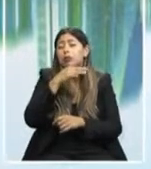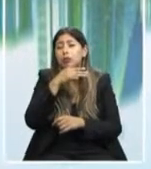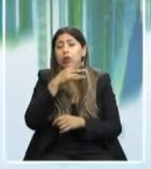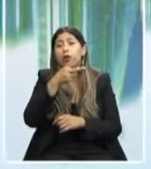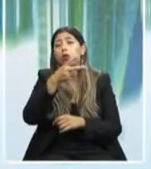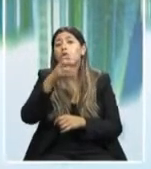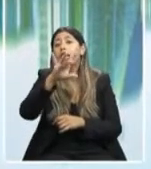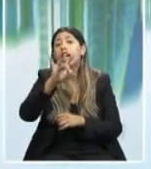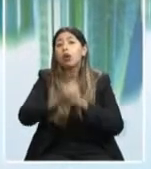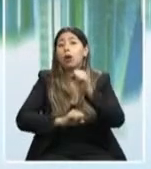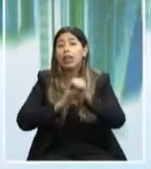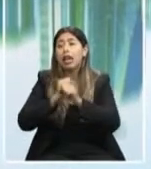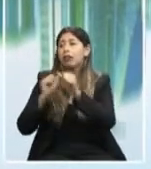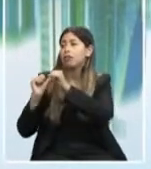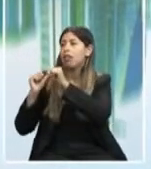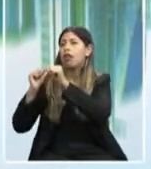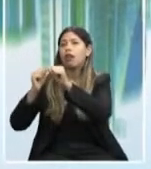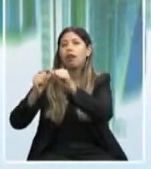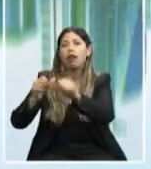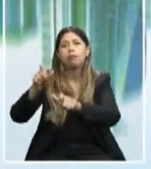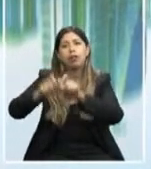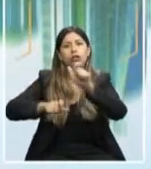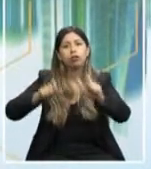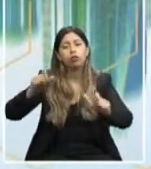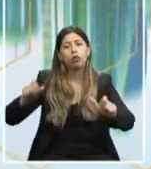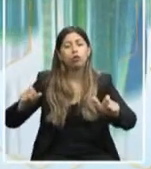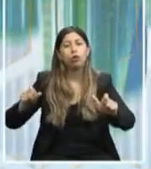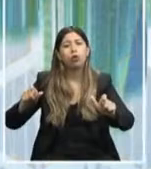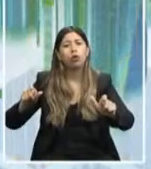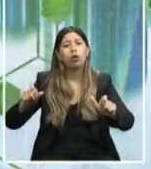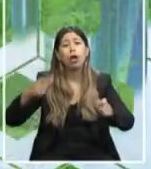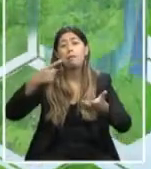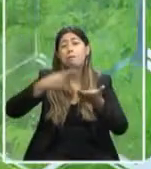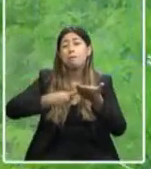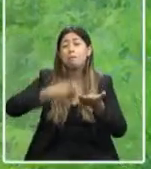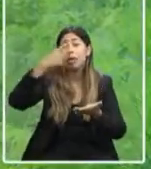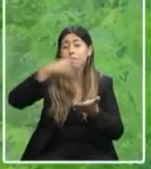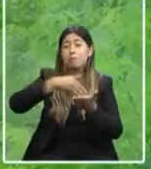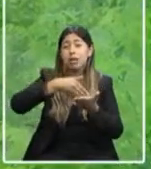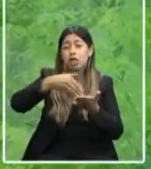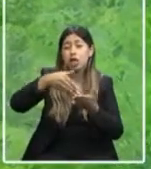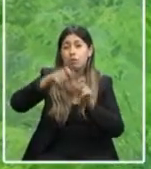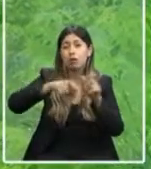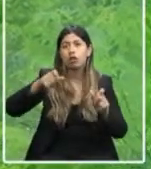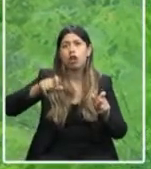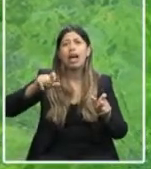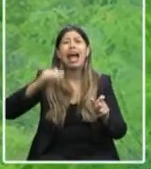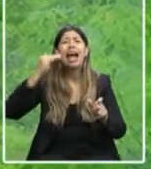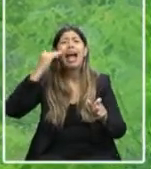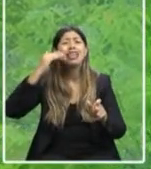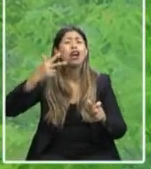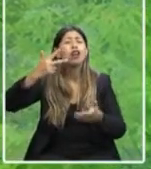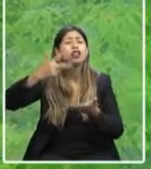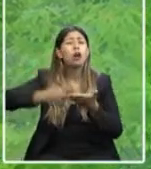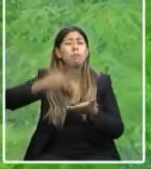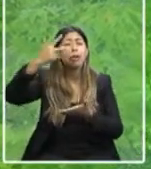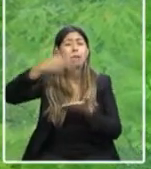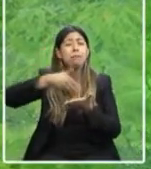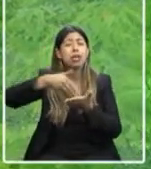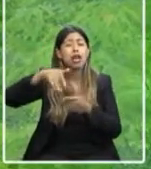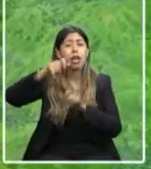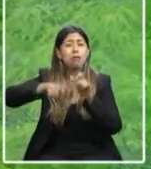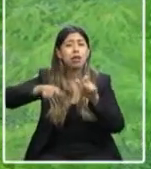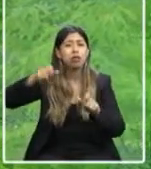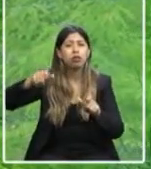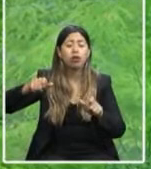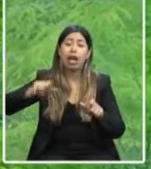250 años la población del planeta pasó de 1.000 millones de personas a casi 8.000 millones de personas. Cuando todos